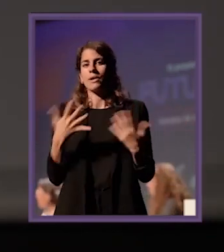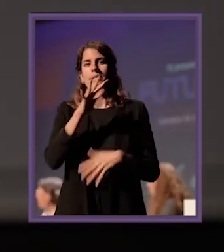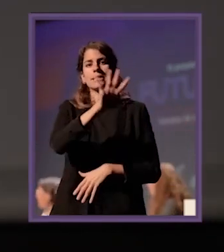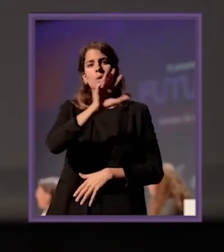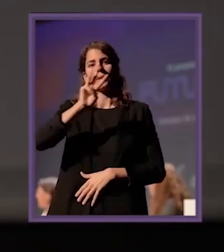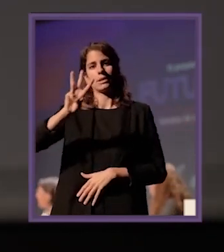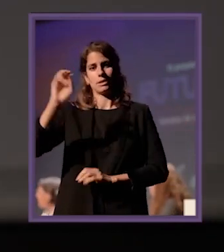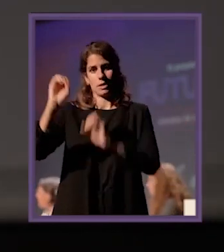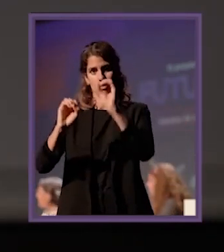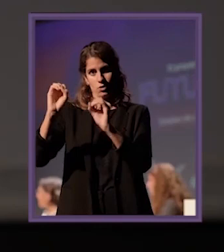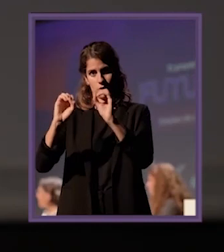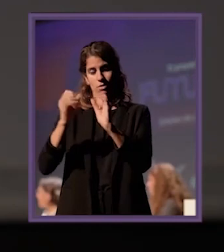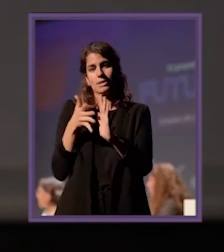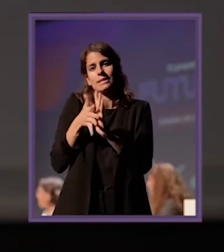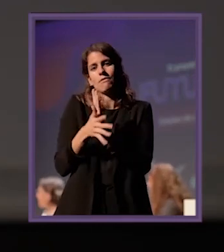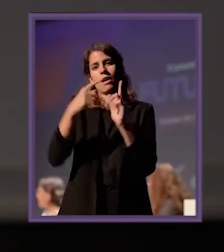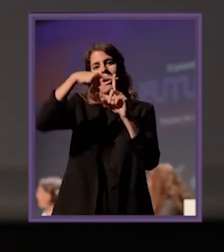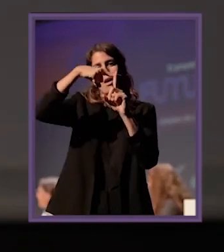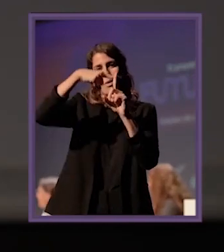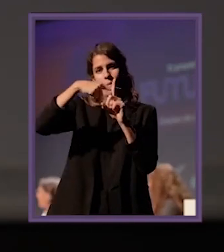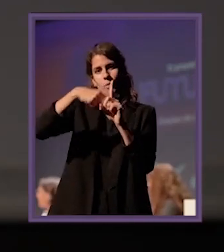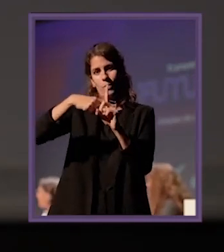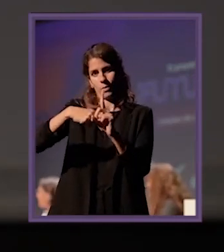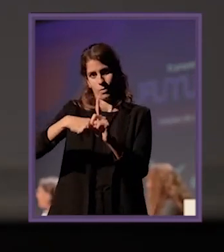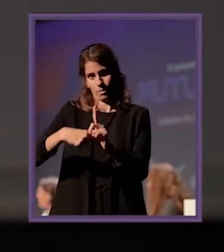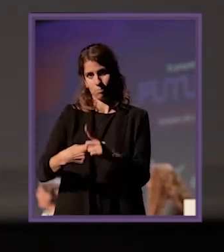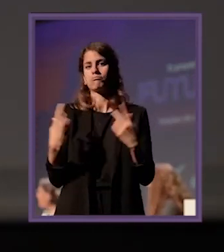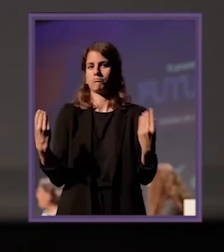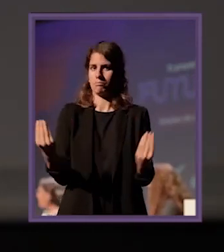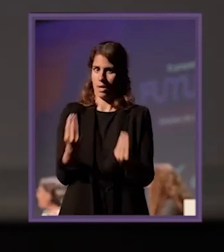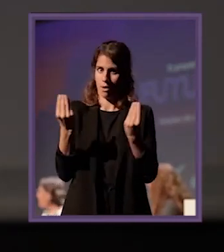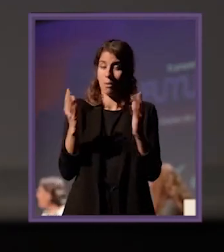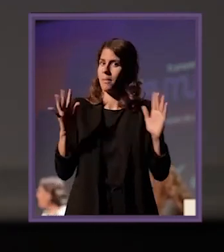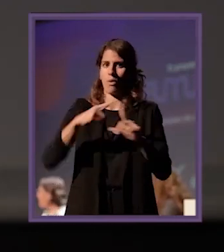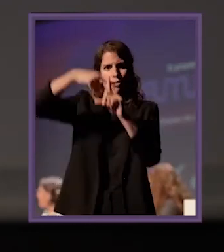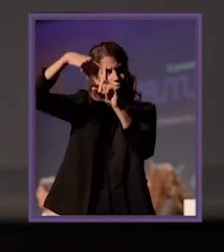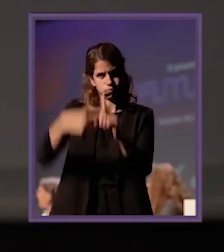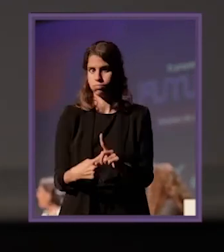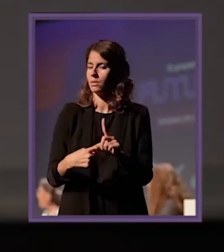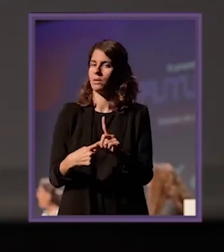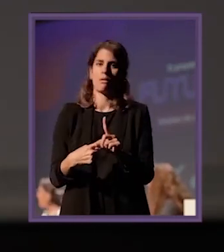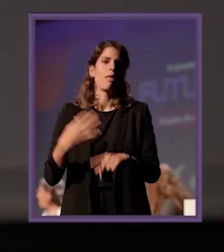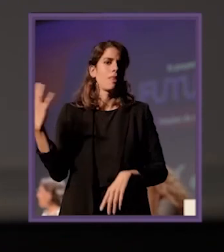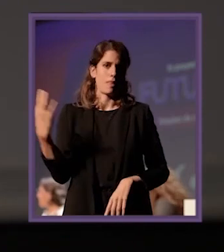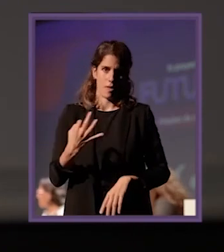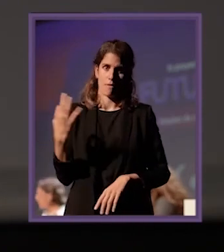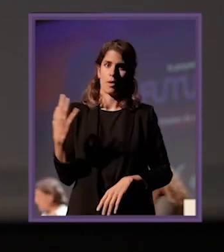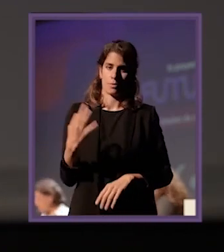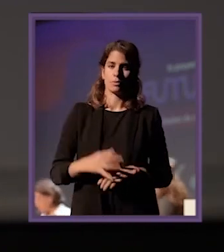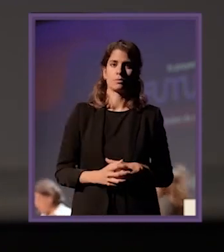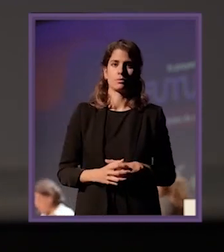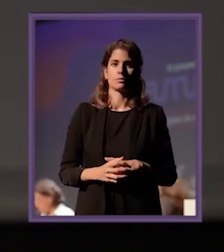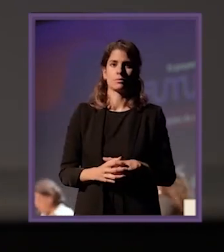paro juvenil, por lo tanto vamos mejorando, pero debemos ir mucho más allá. Es que no nos podemos